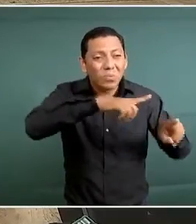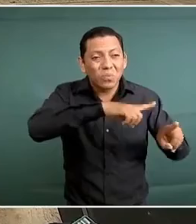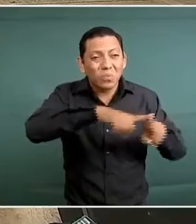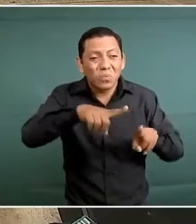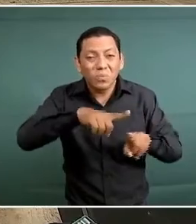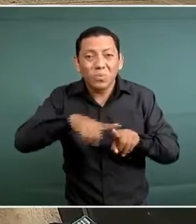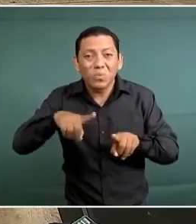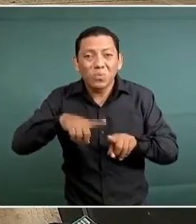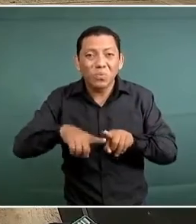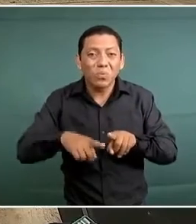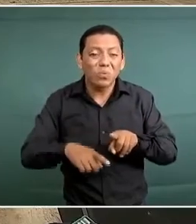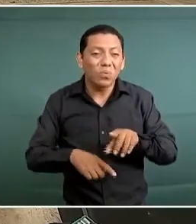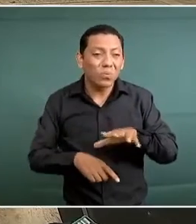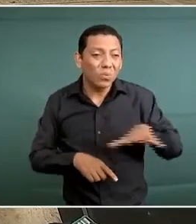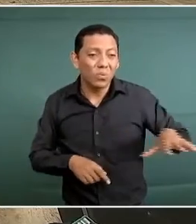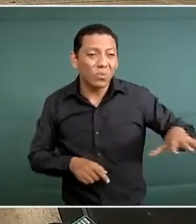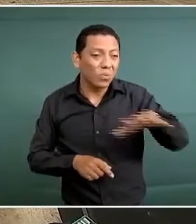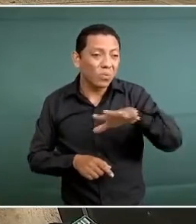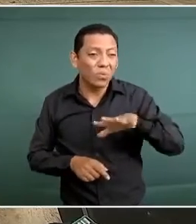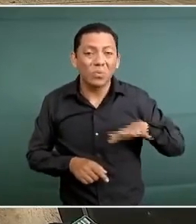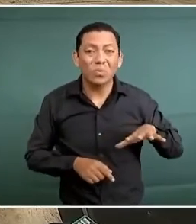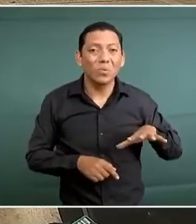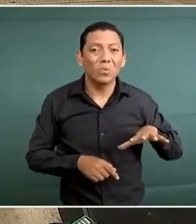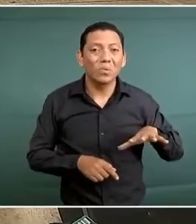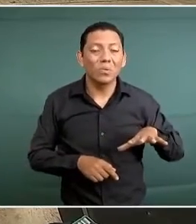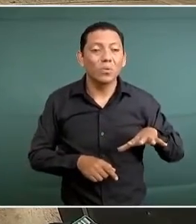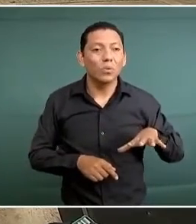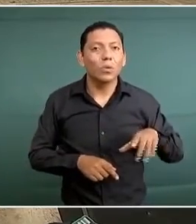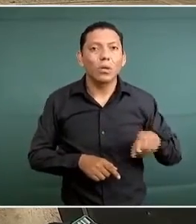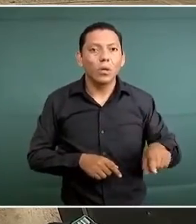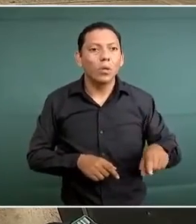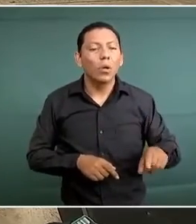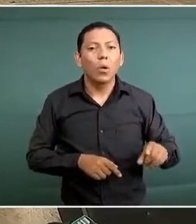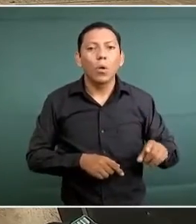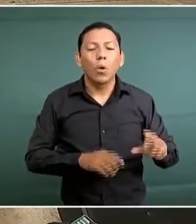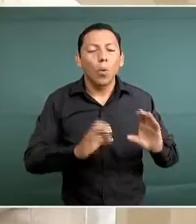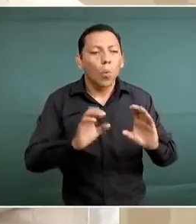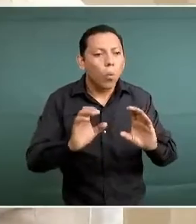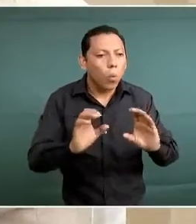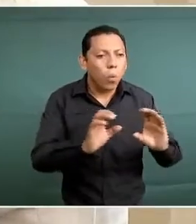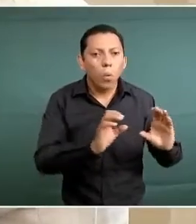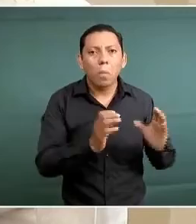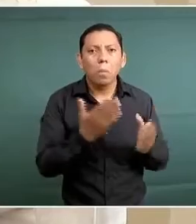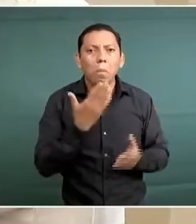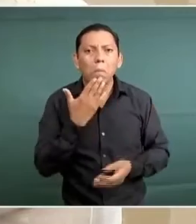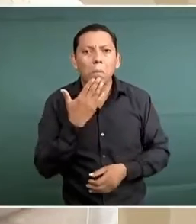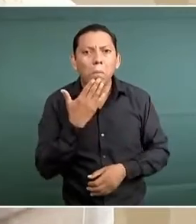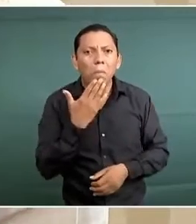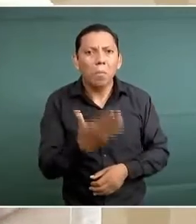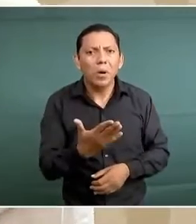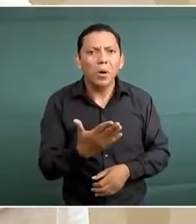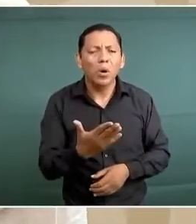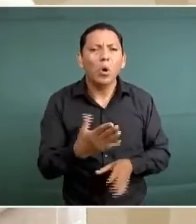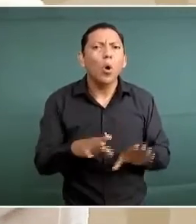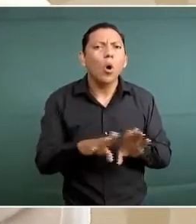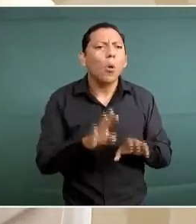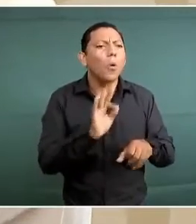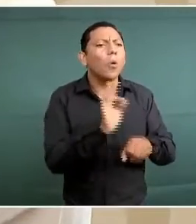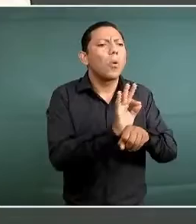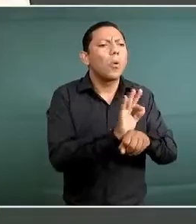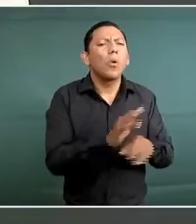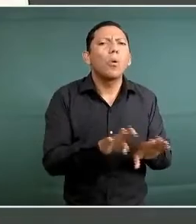nuestros ancianos, se han protegido y los ha protegido la familia